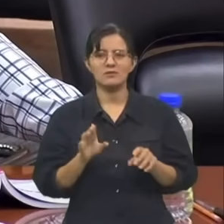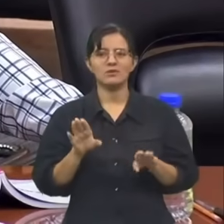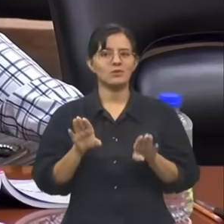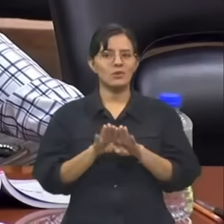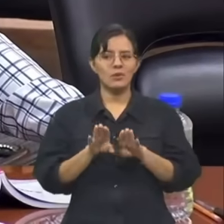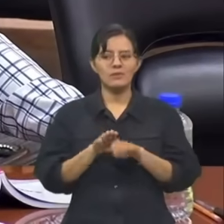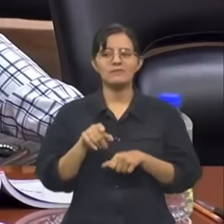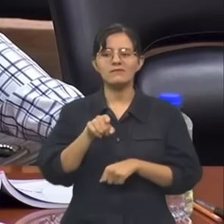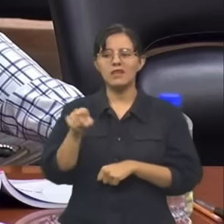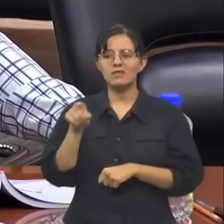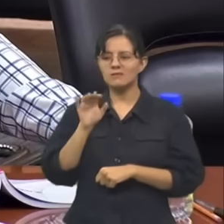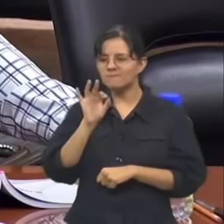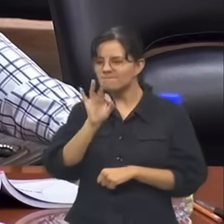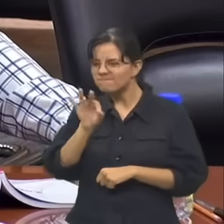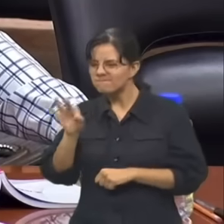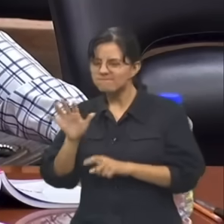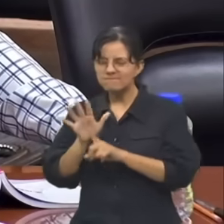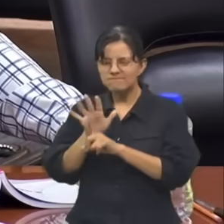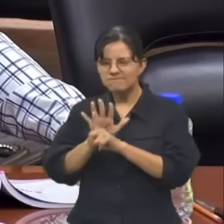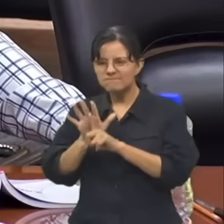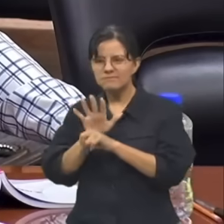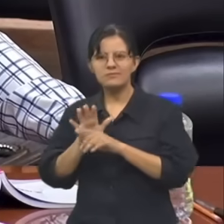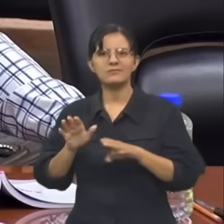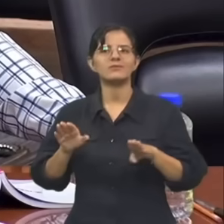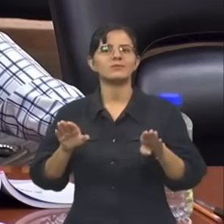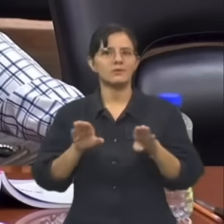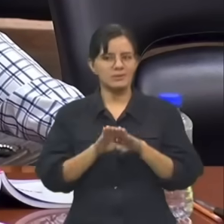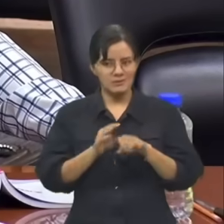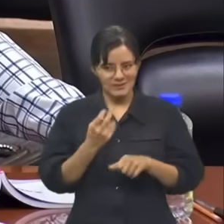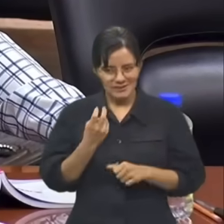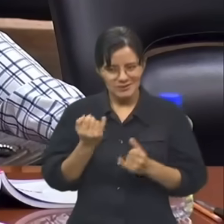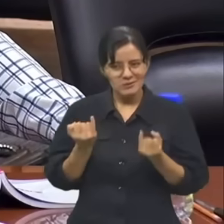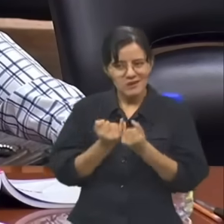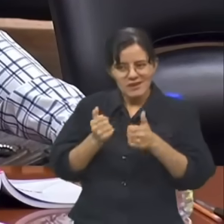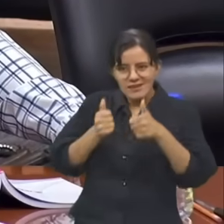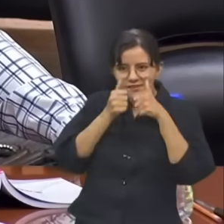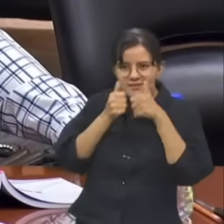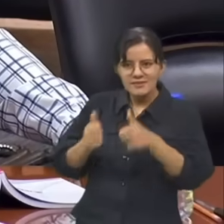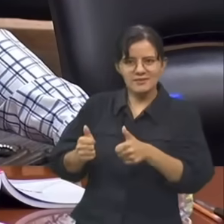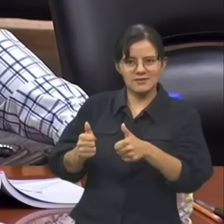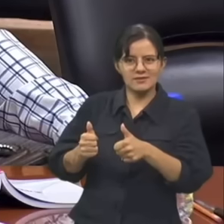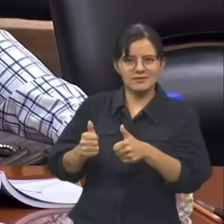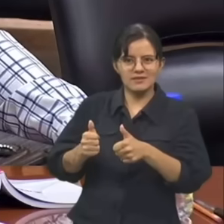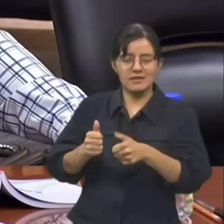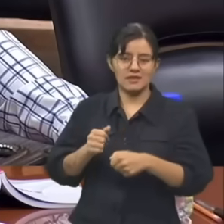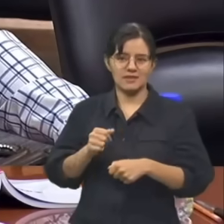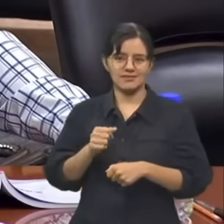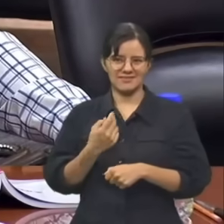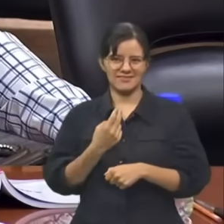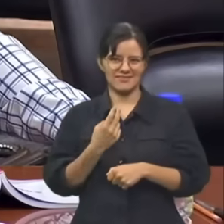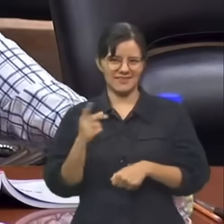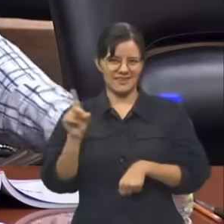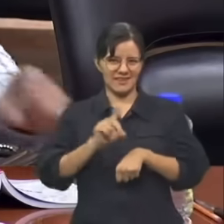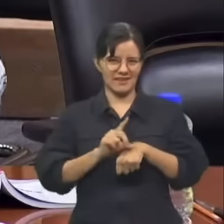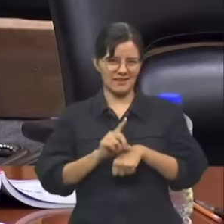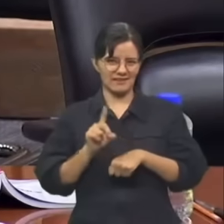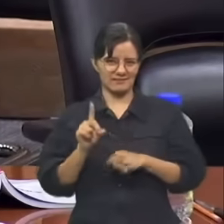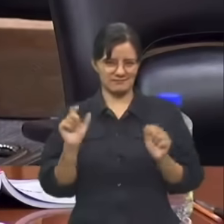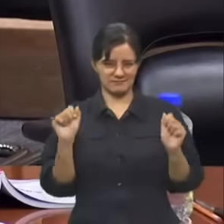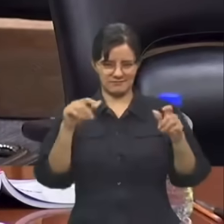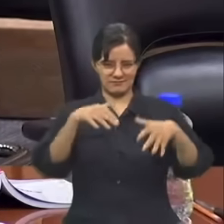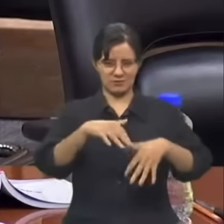las urnas Y qué pasa previo a que llegue el día de la jornada electoral hay que